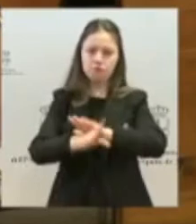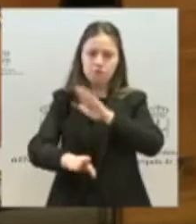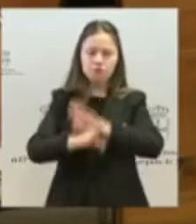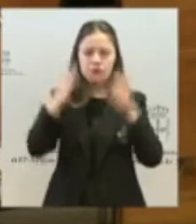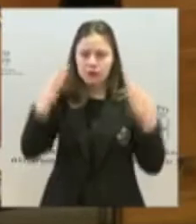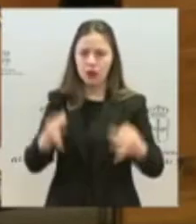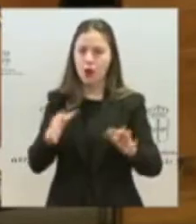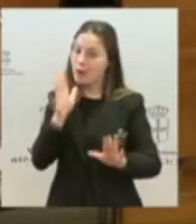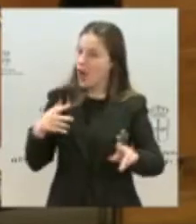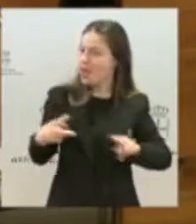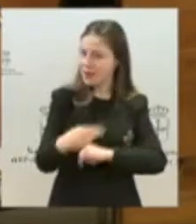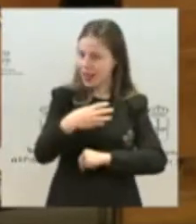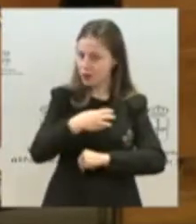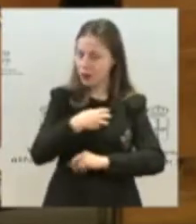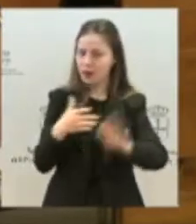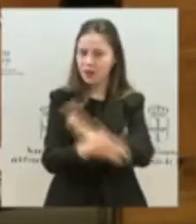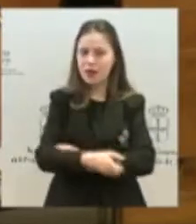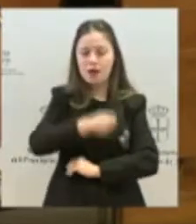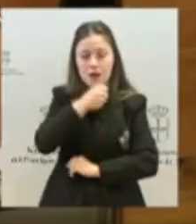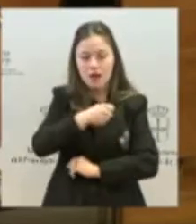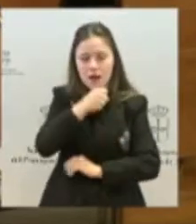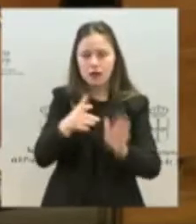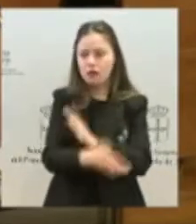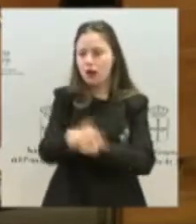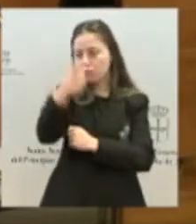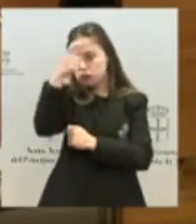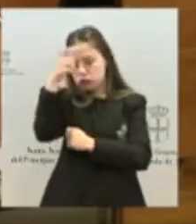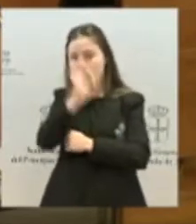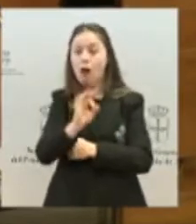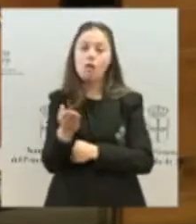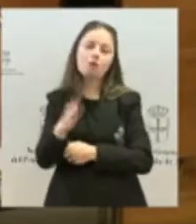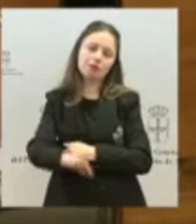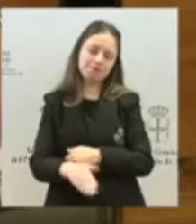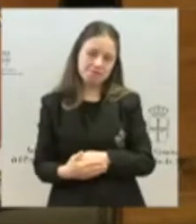envejecer, enfermarse o morir. Para las vecinas y vecinos de la